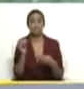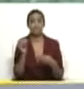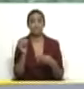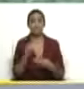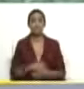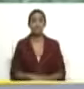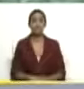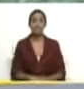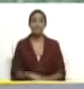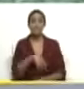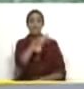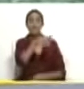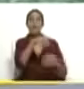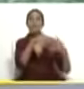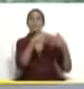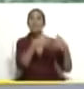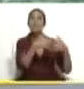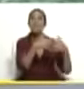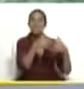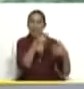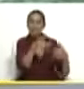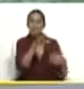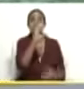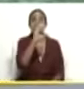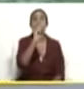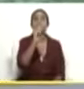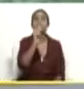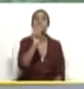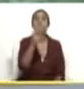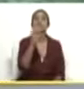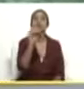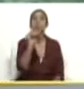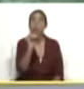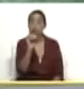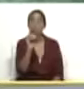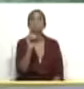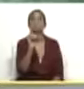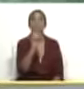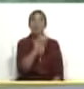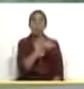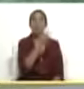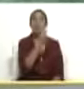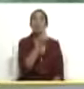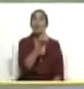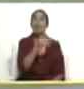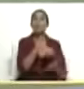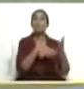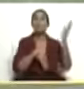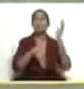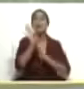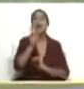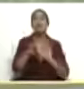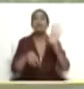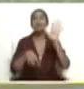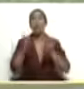La empresa Cinco cuesta al valor actual más de 12.000 millones de dólares.